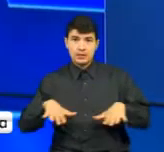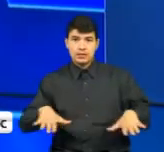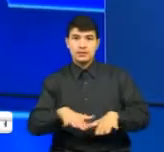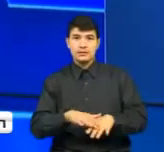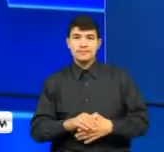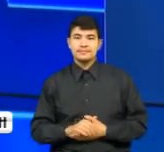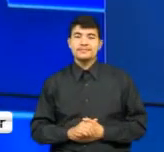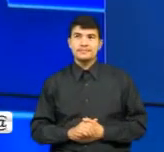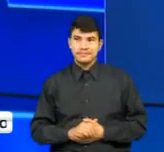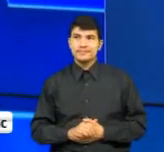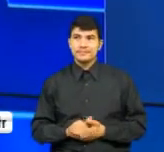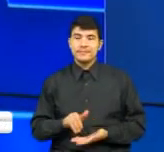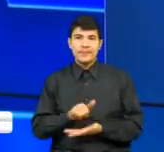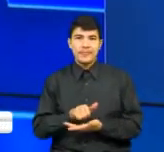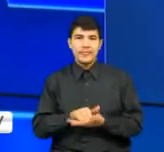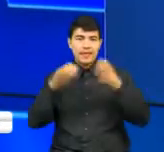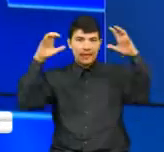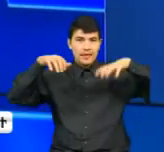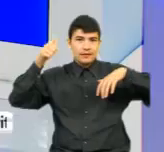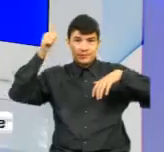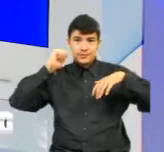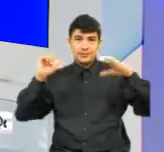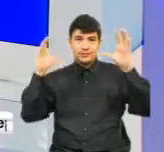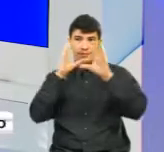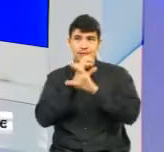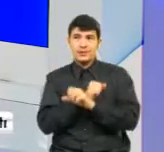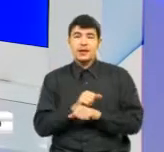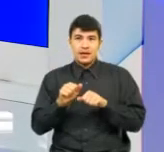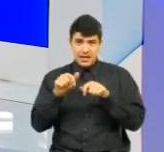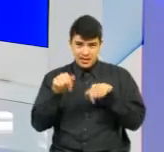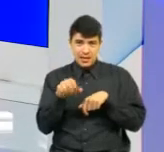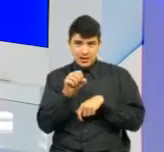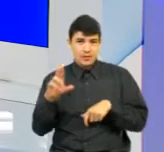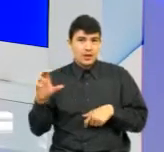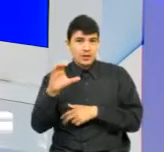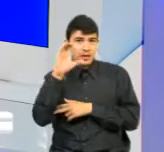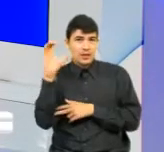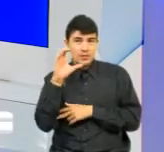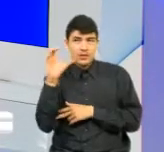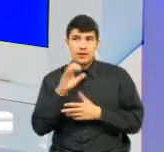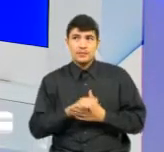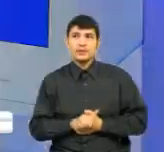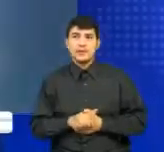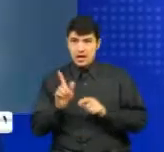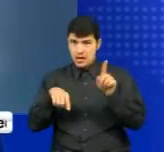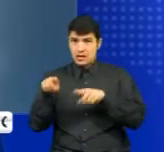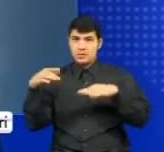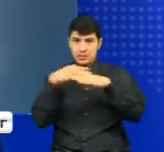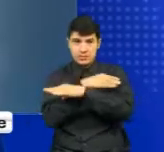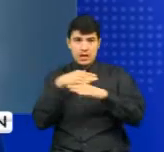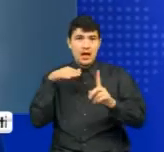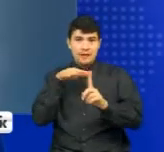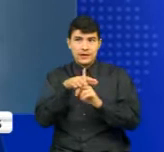Muy bien, y precisamente a raíz de las fuertes lluvias presentadas en las últimas horas en el oriente del país, varias vías son las que se han visto afectadas.